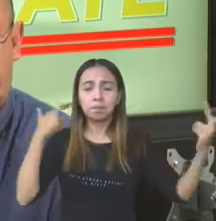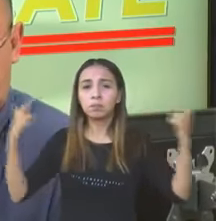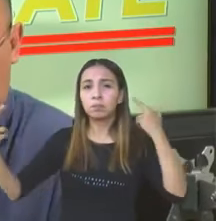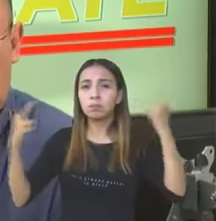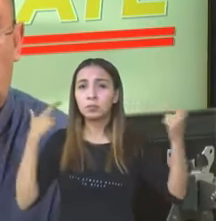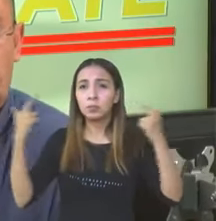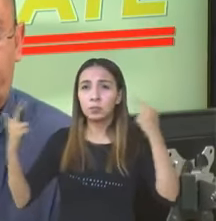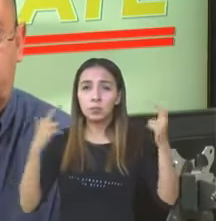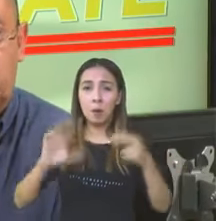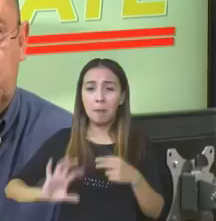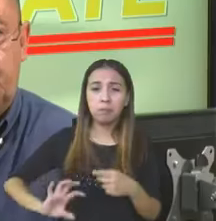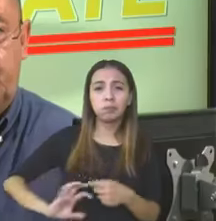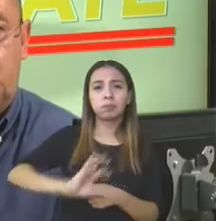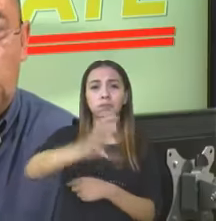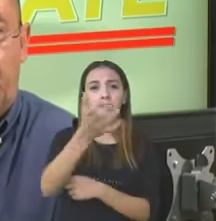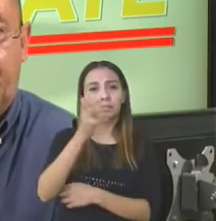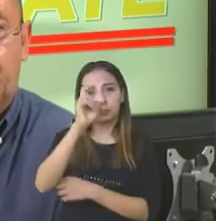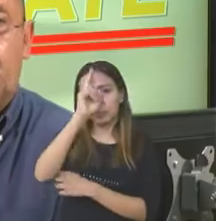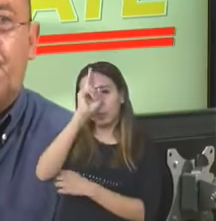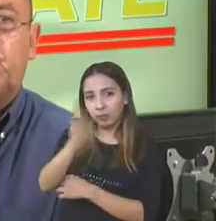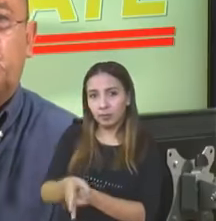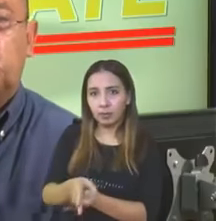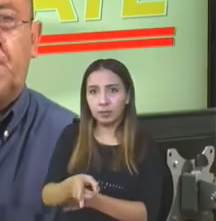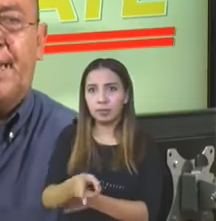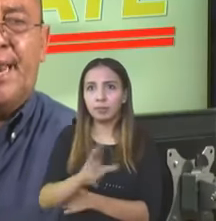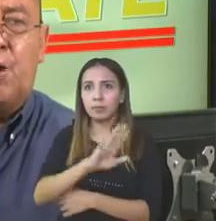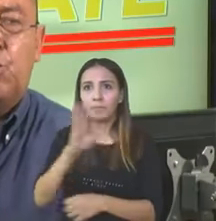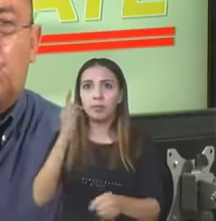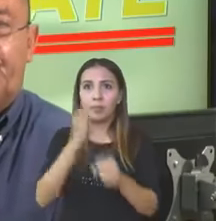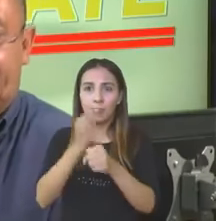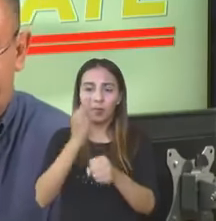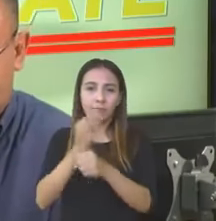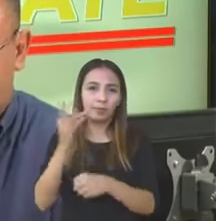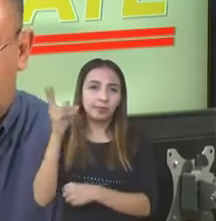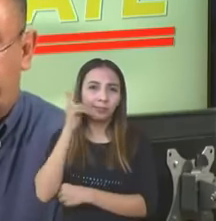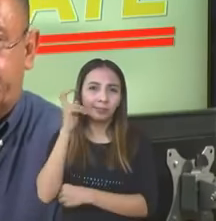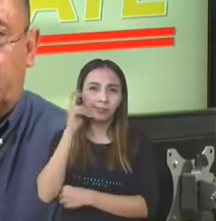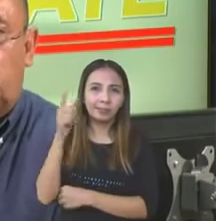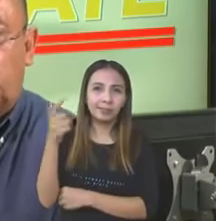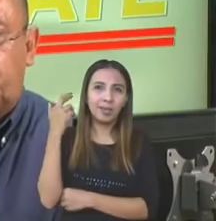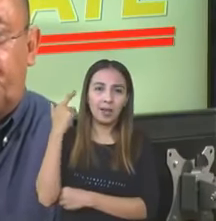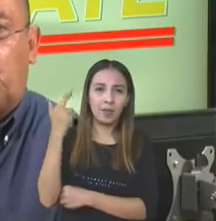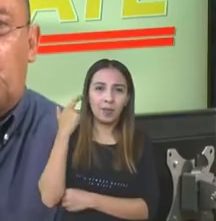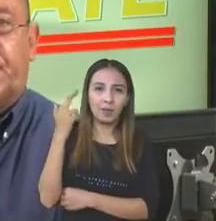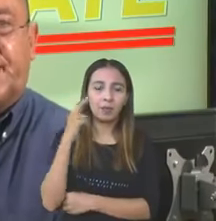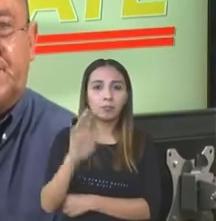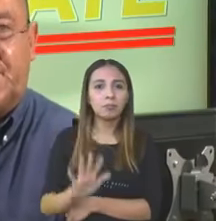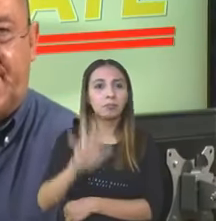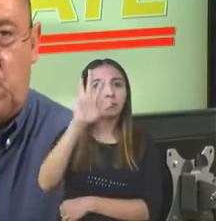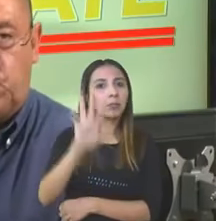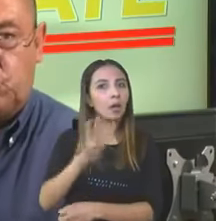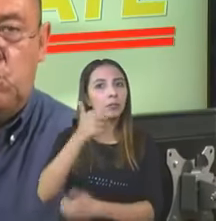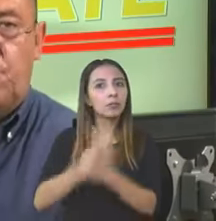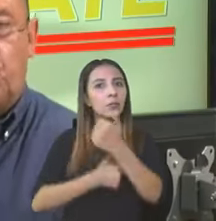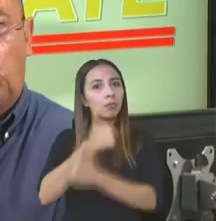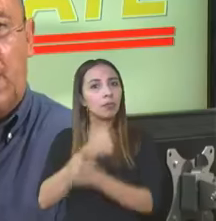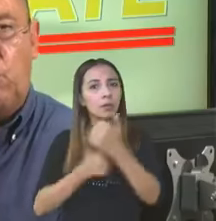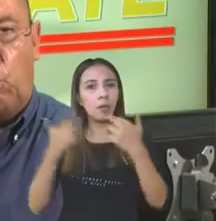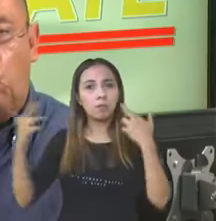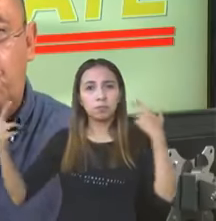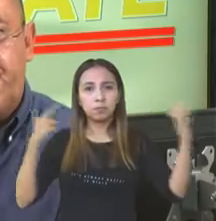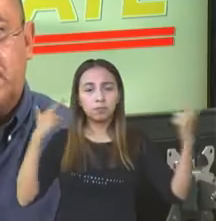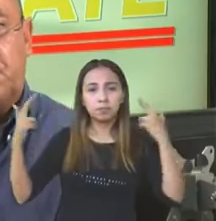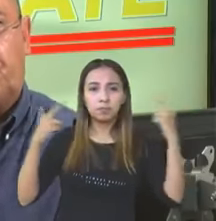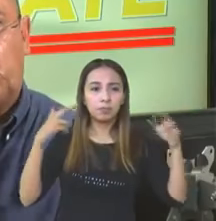bastante volumen el lugar. Vamos a escuchar el audio de esta, parece como si fuera competencia de audios. Por un